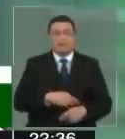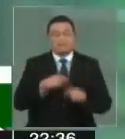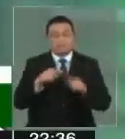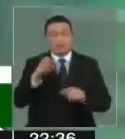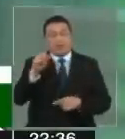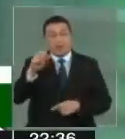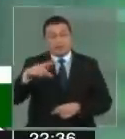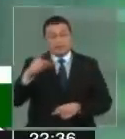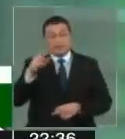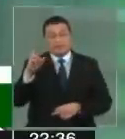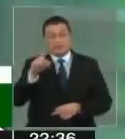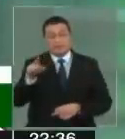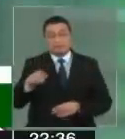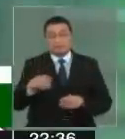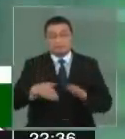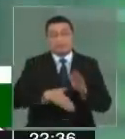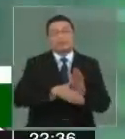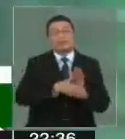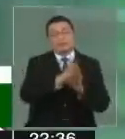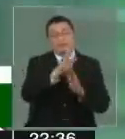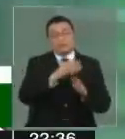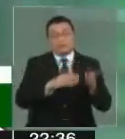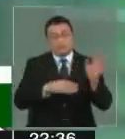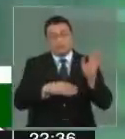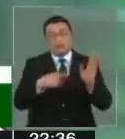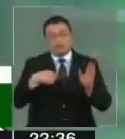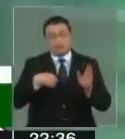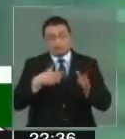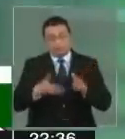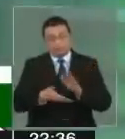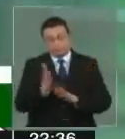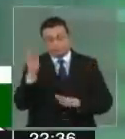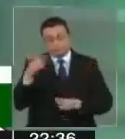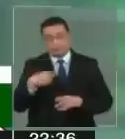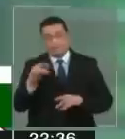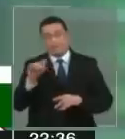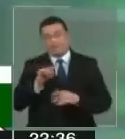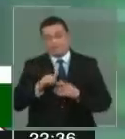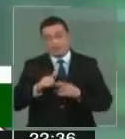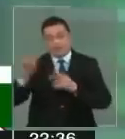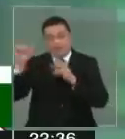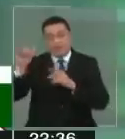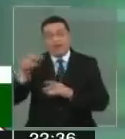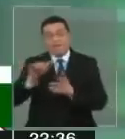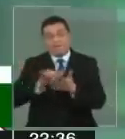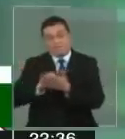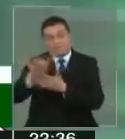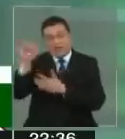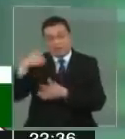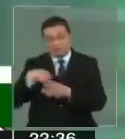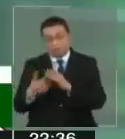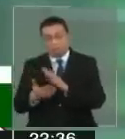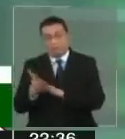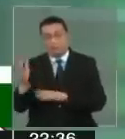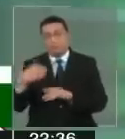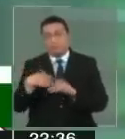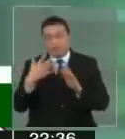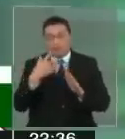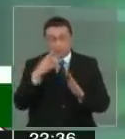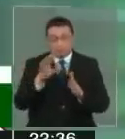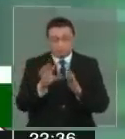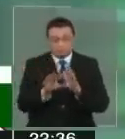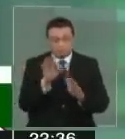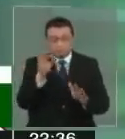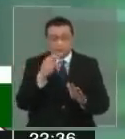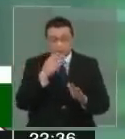Andrés se iba a Bali y me dijo, ya, me lo voy a llevar este material y voy a ver si me elige.